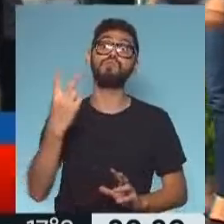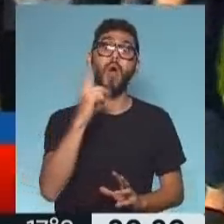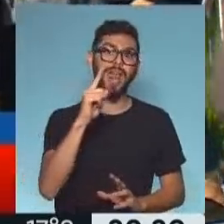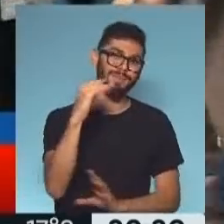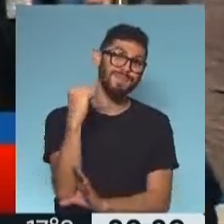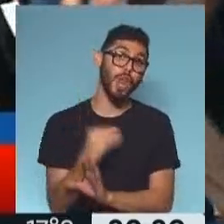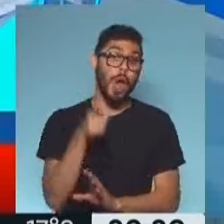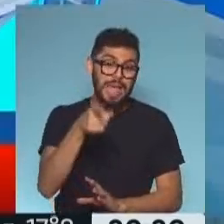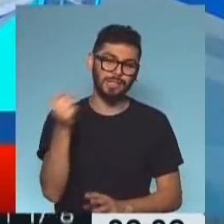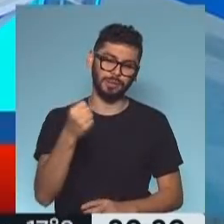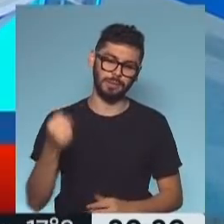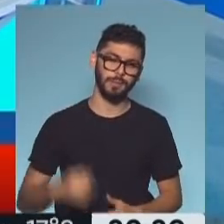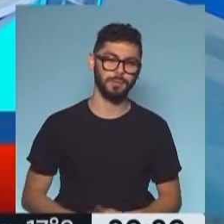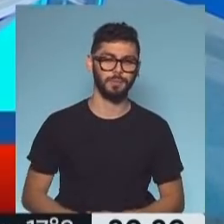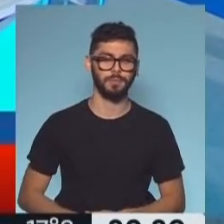Argentina.